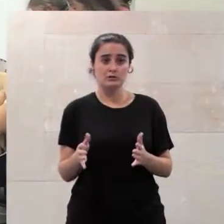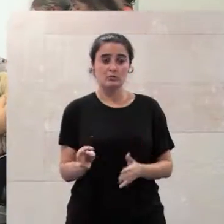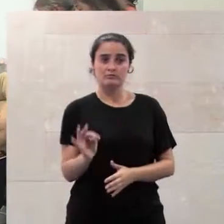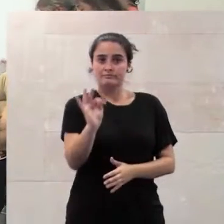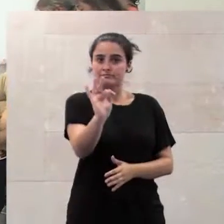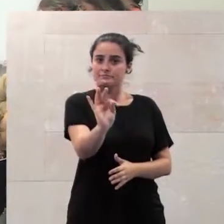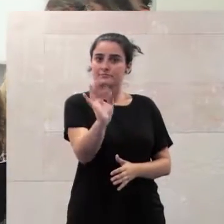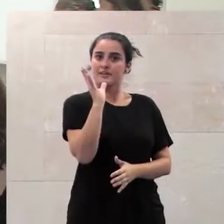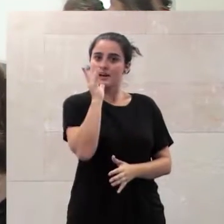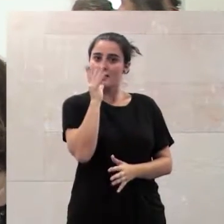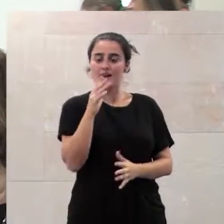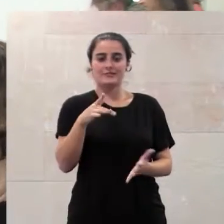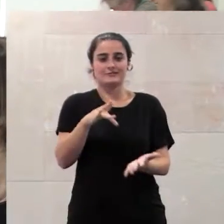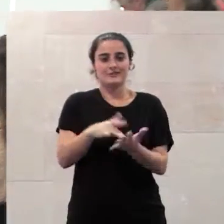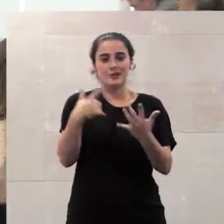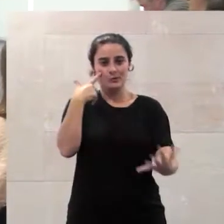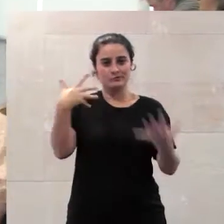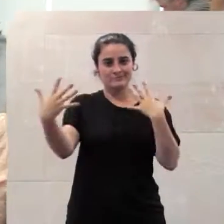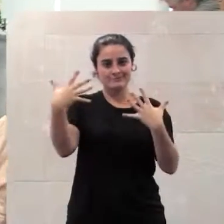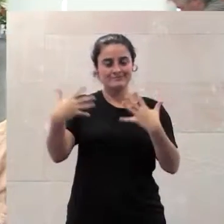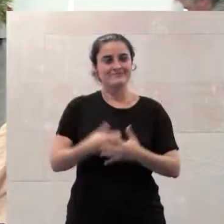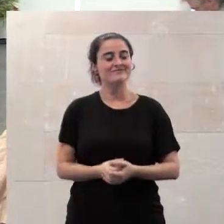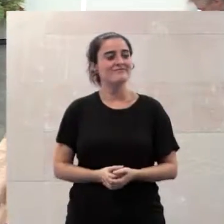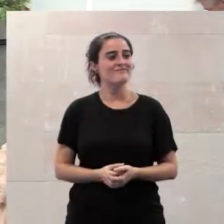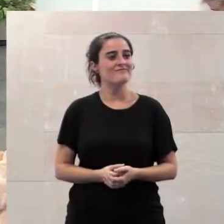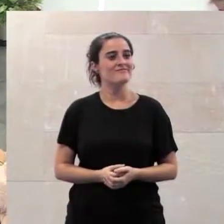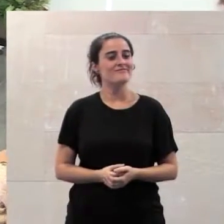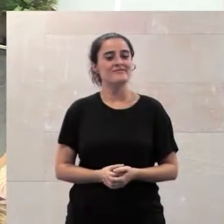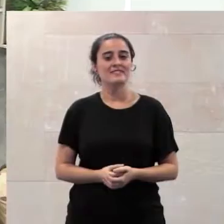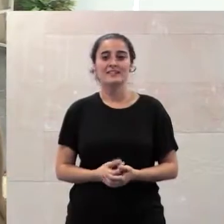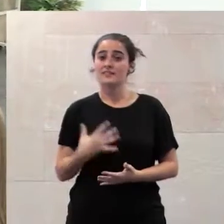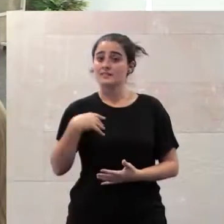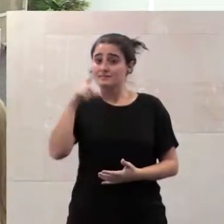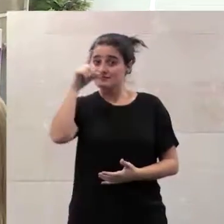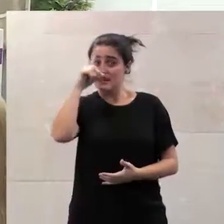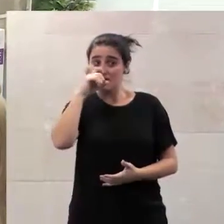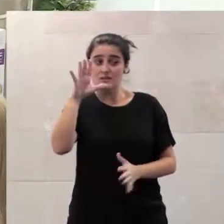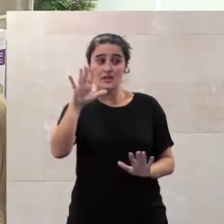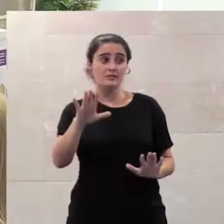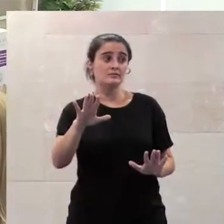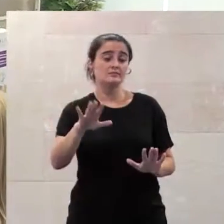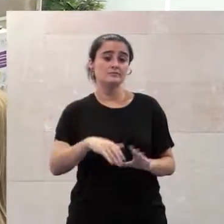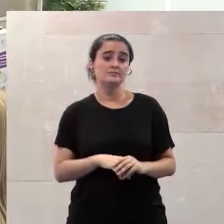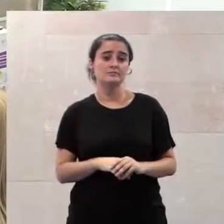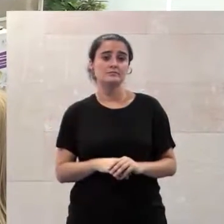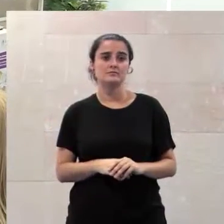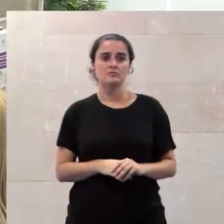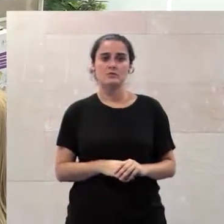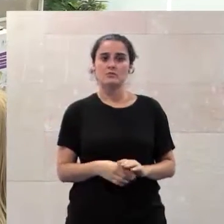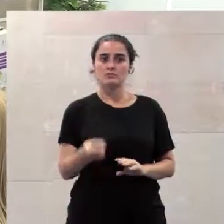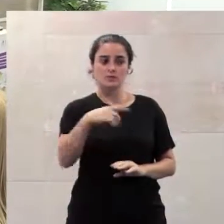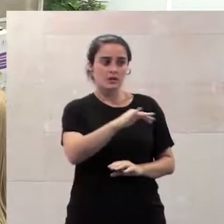hitzetatik, ba, orain ikuskizunera pasako garela uste dut. Esan bezala, gogorarazi nahi dizuet, bueno, zuen